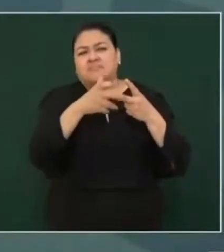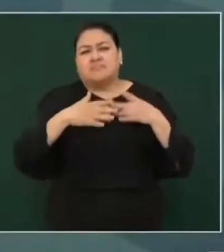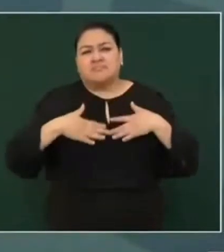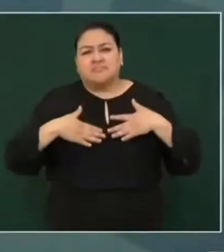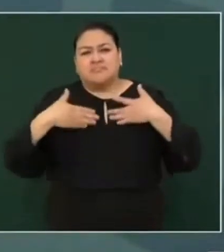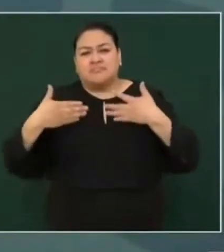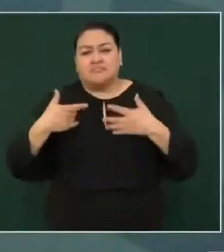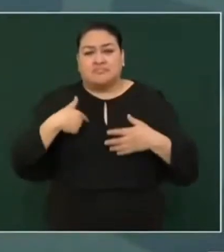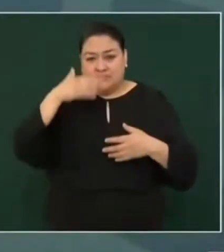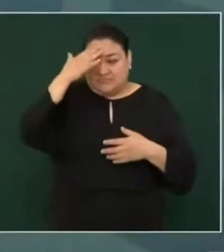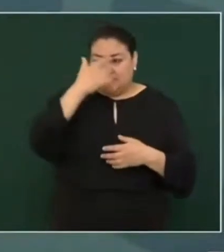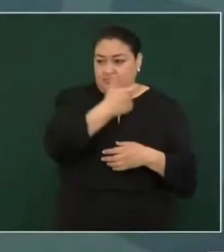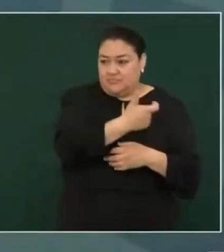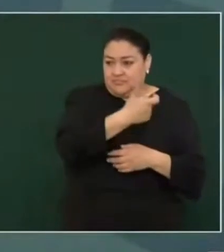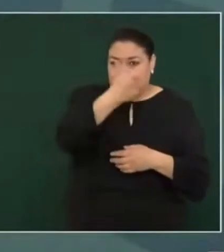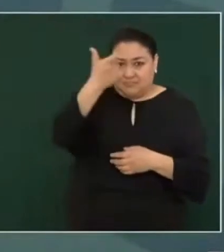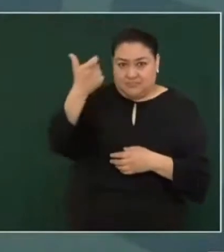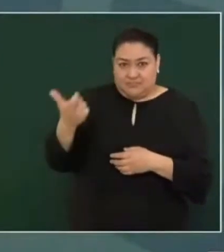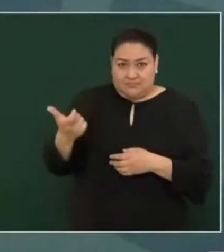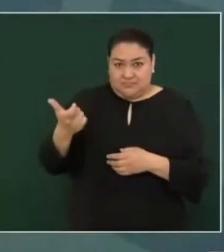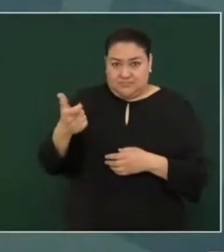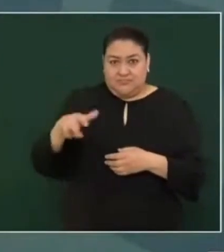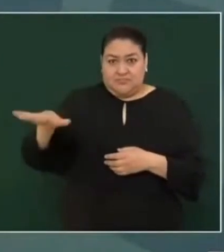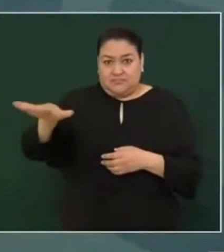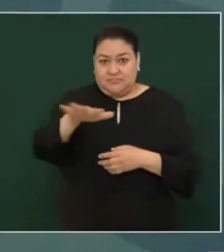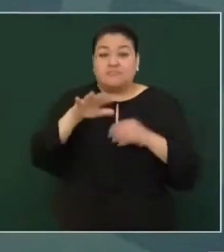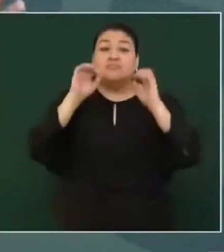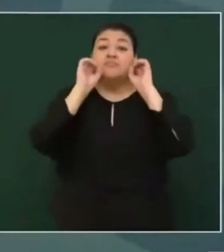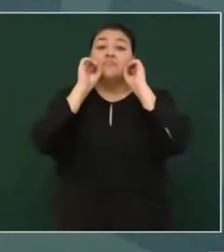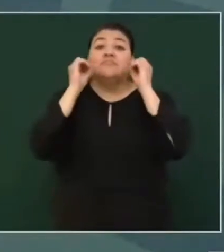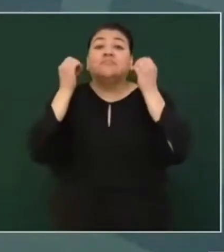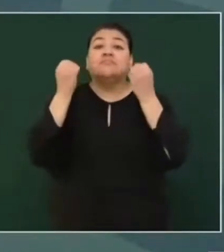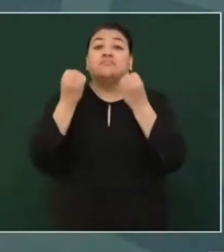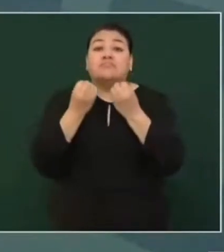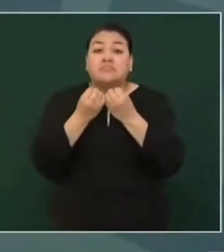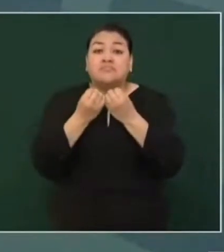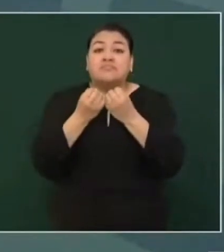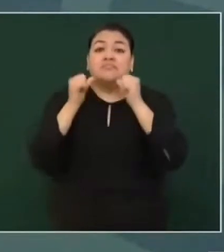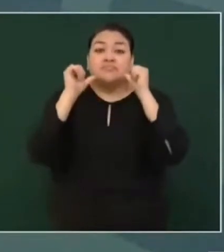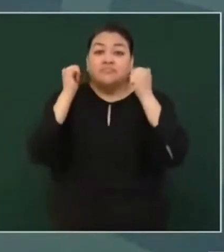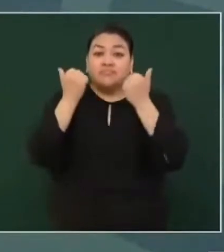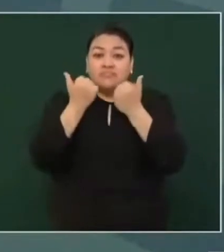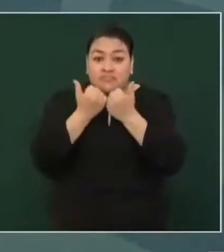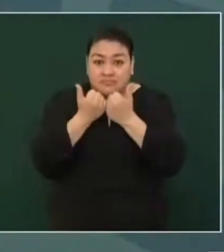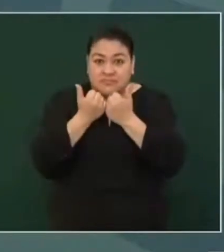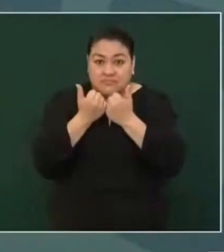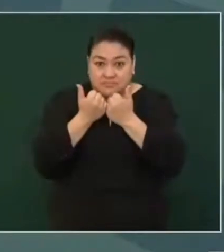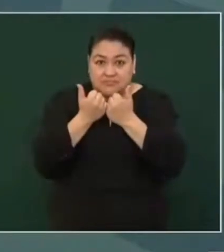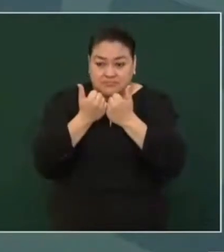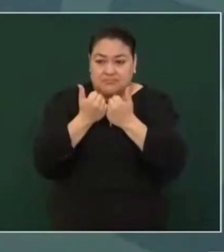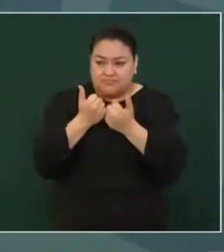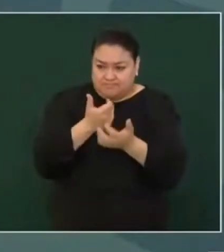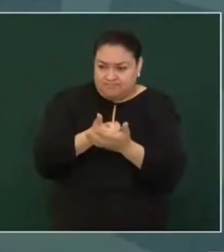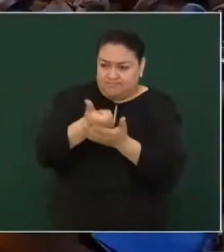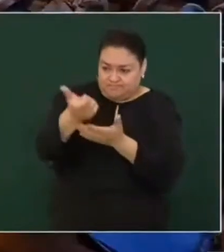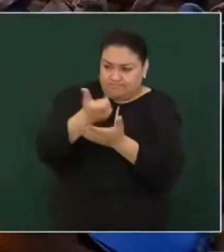Les dan dinero a las organizaciones no gubernamentales de la llamada sociedad